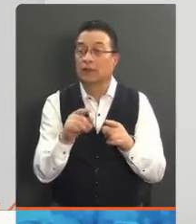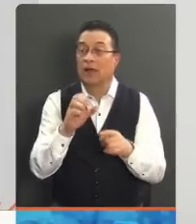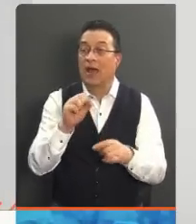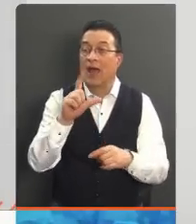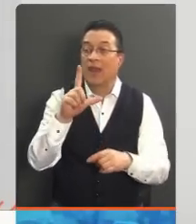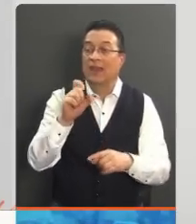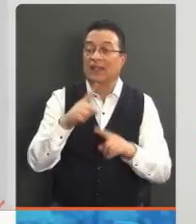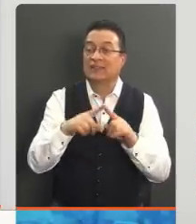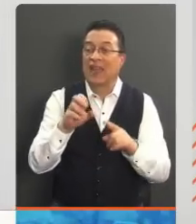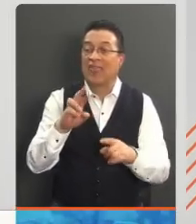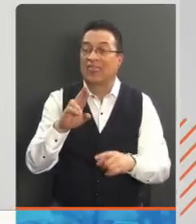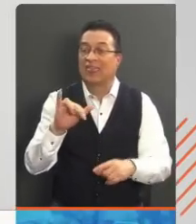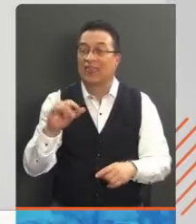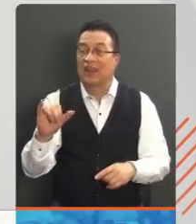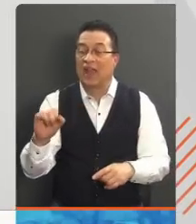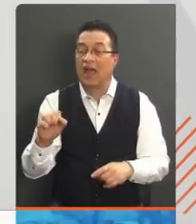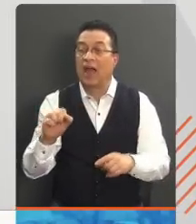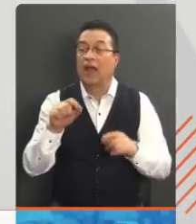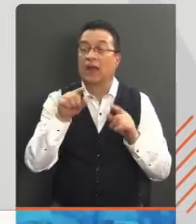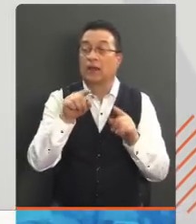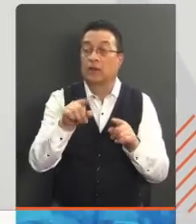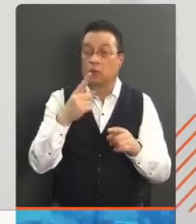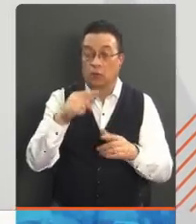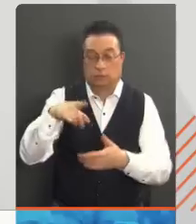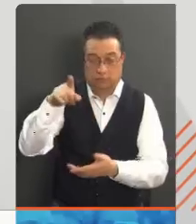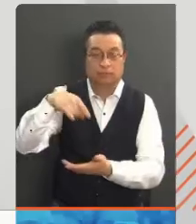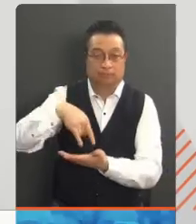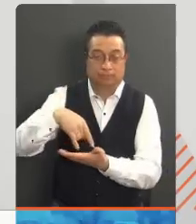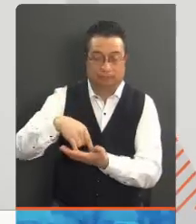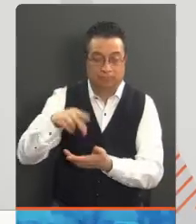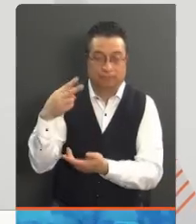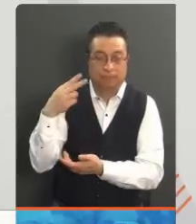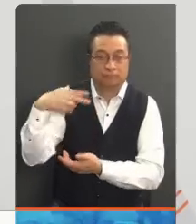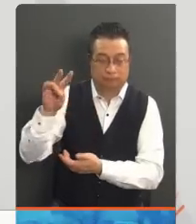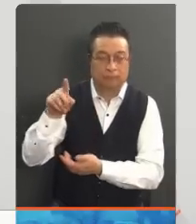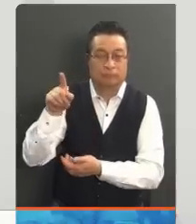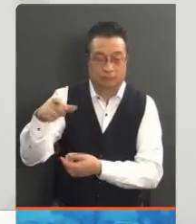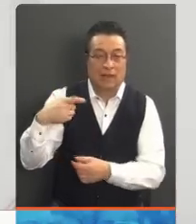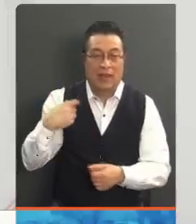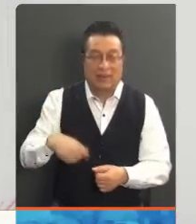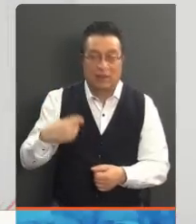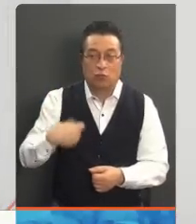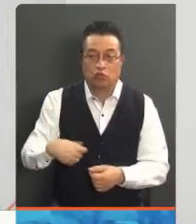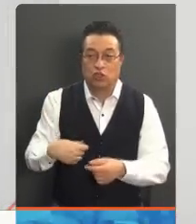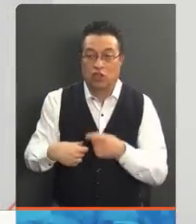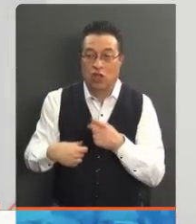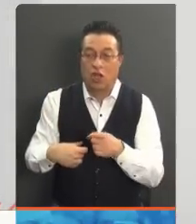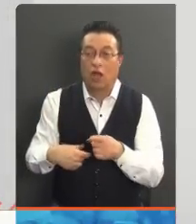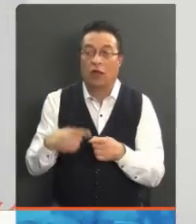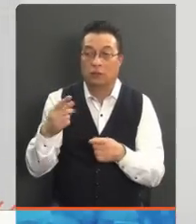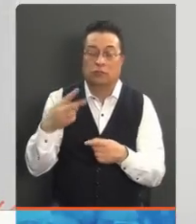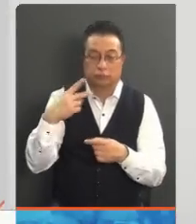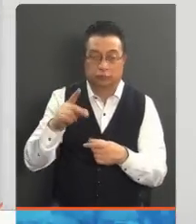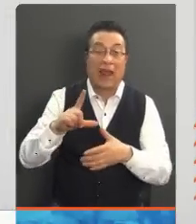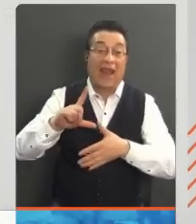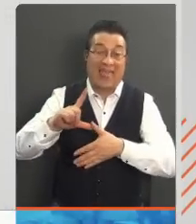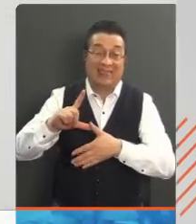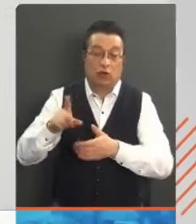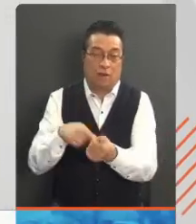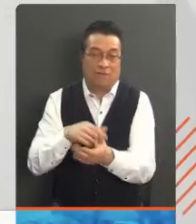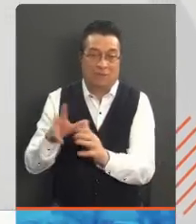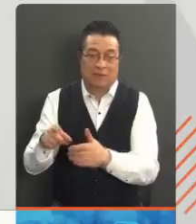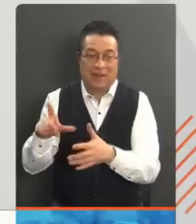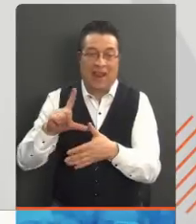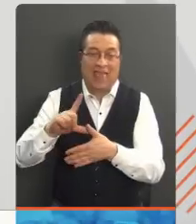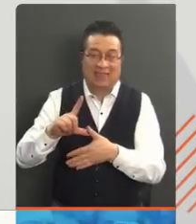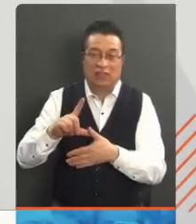Alexandria Ocasio-Cortez, que es una parlamentaria allá en Estados Unidos, de origen latino, que hoy día,